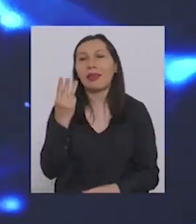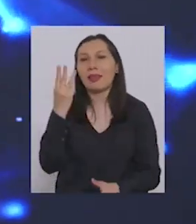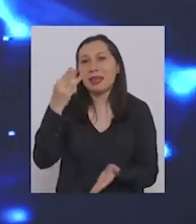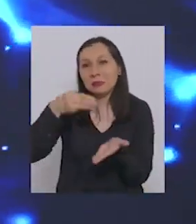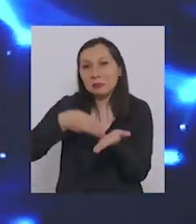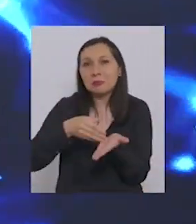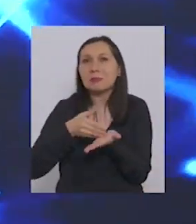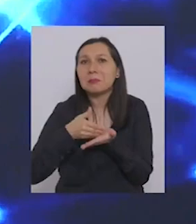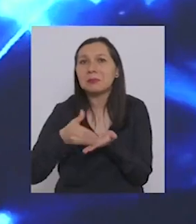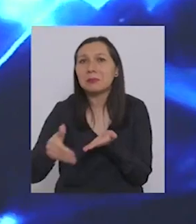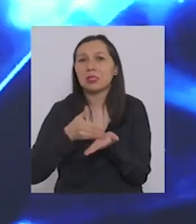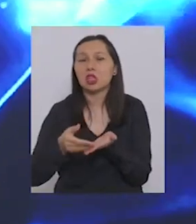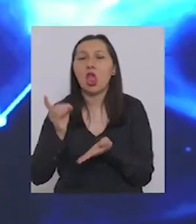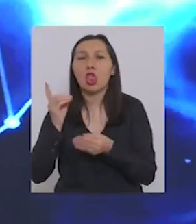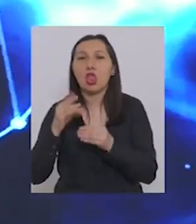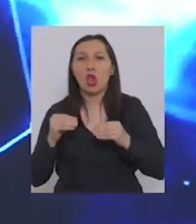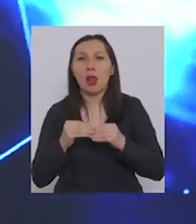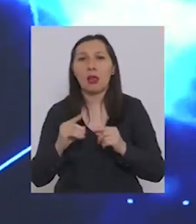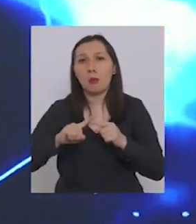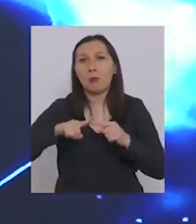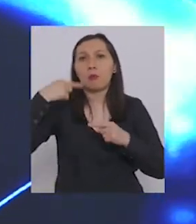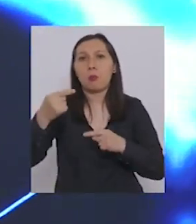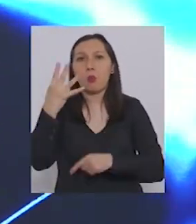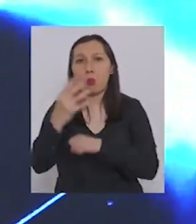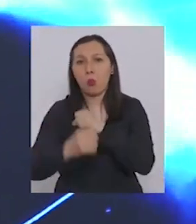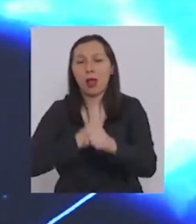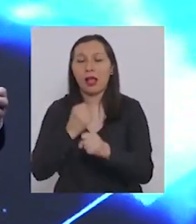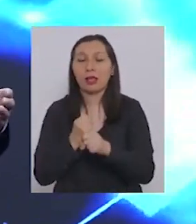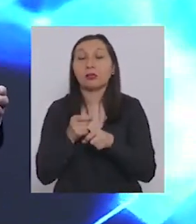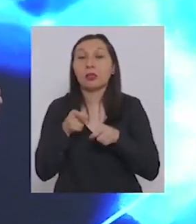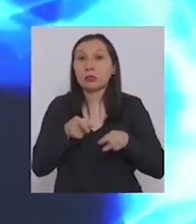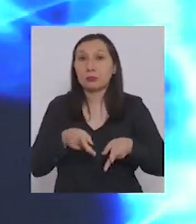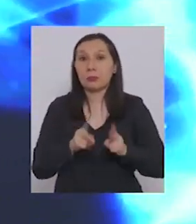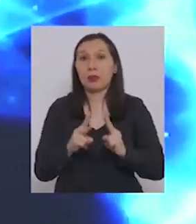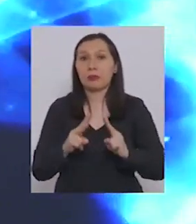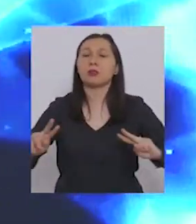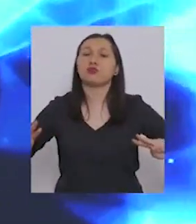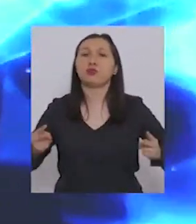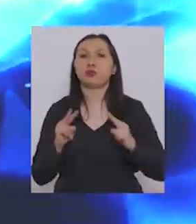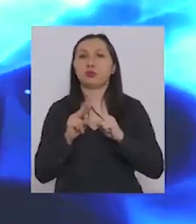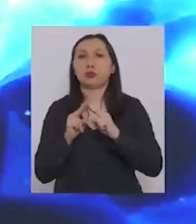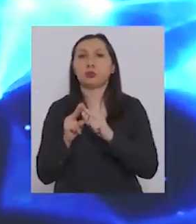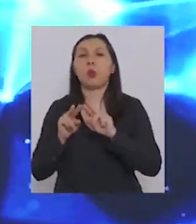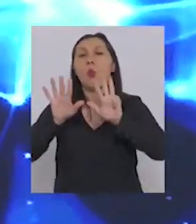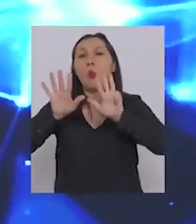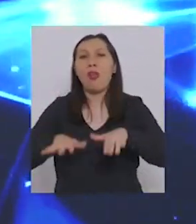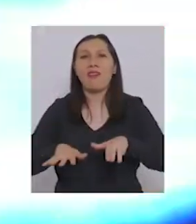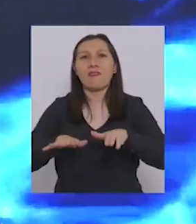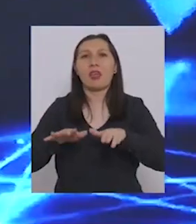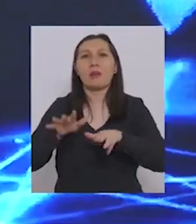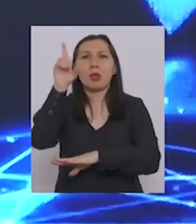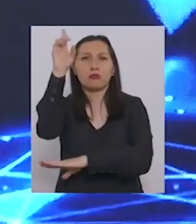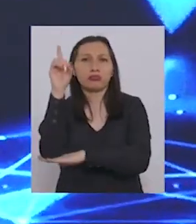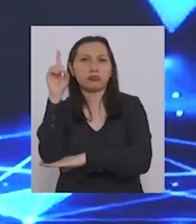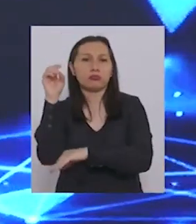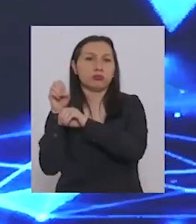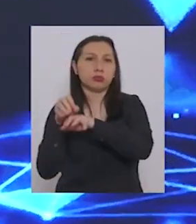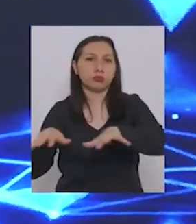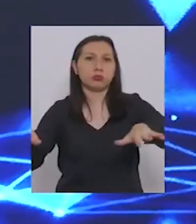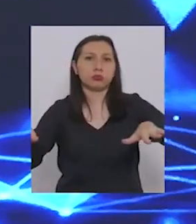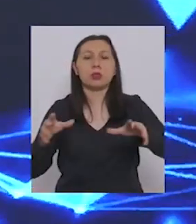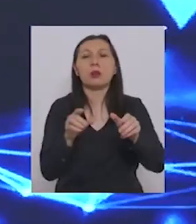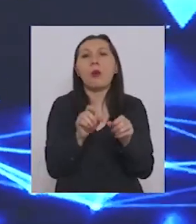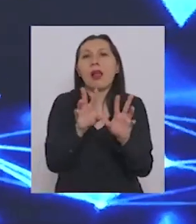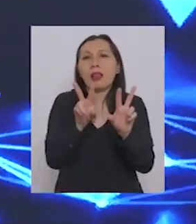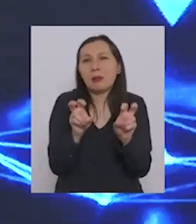3 mil millones de dólares en los próximos cuatro años y que va a permitir la construcción de 9 mil radioestaciones, que son las